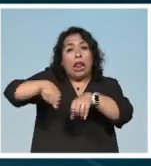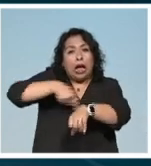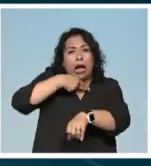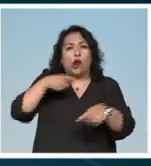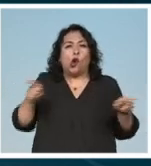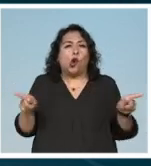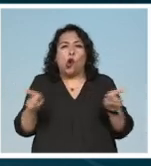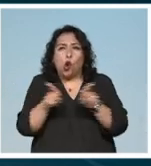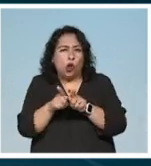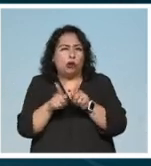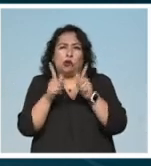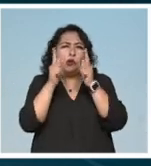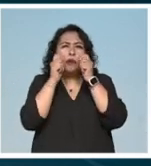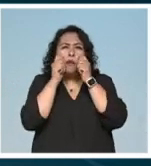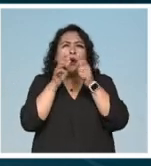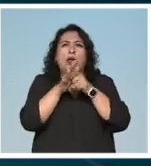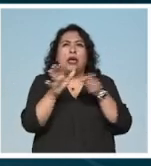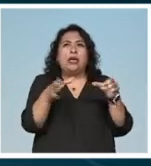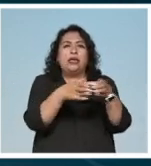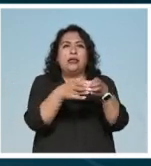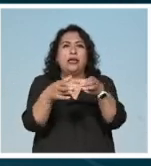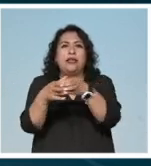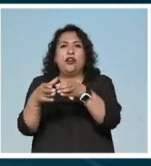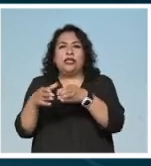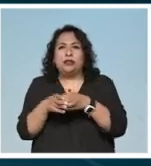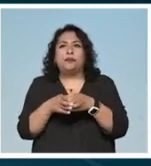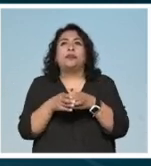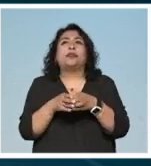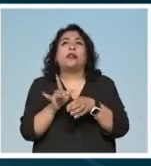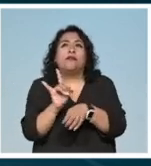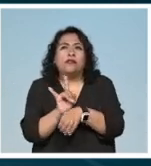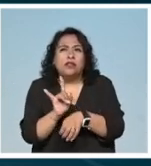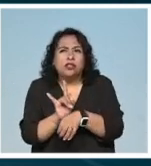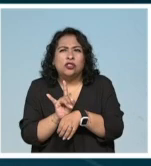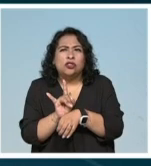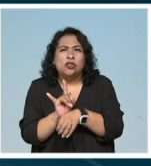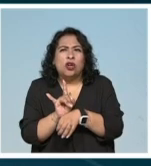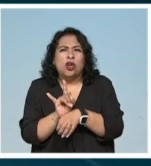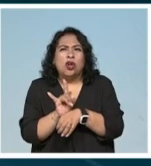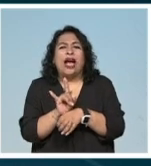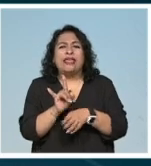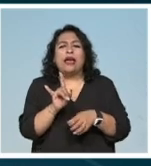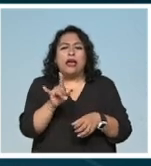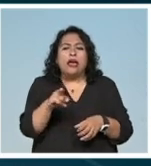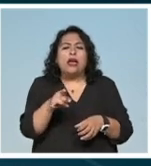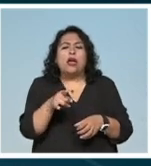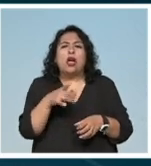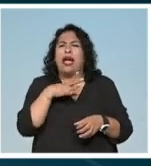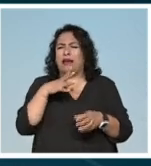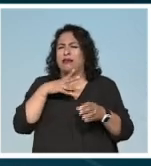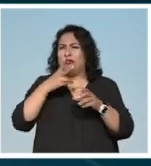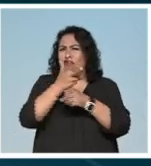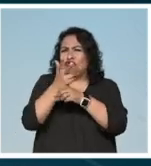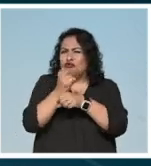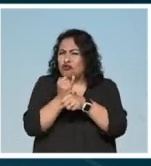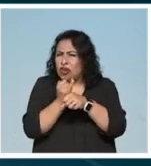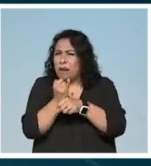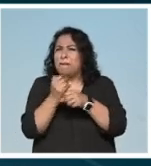de no importa el género, ficción o documental, o combinados, o